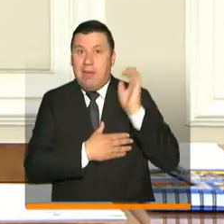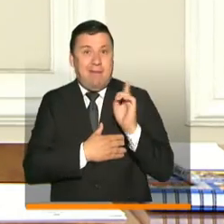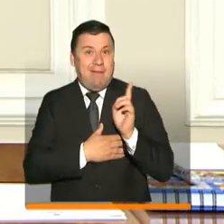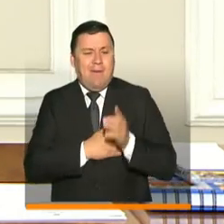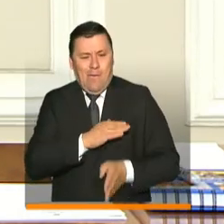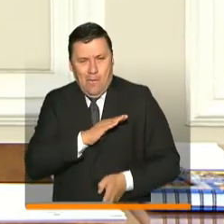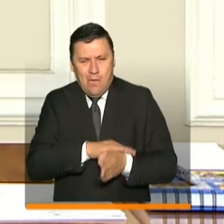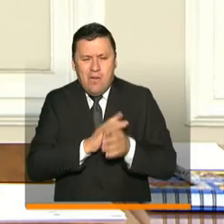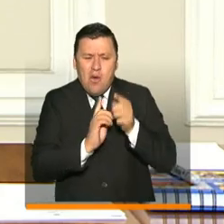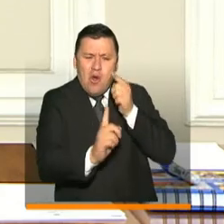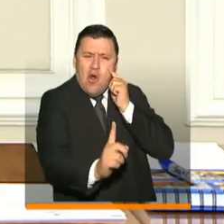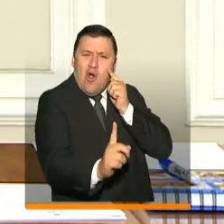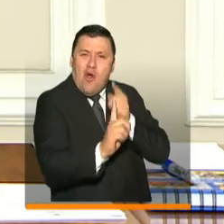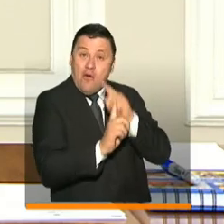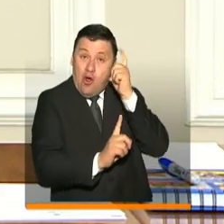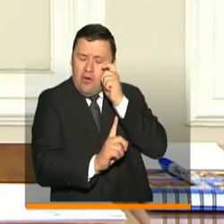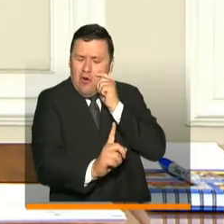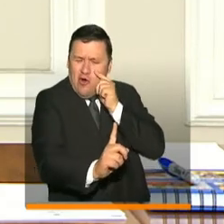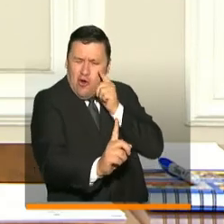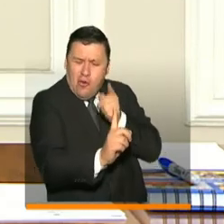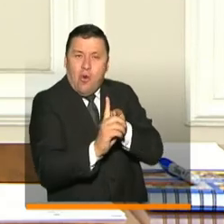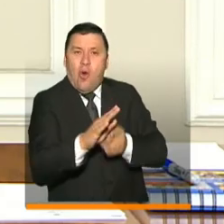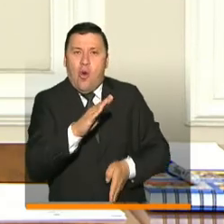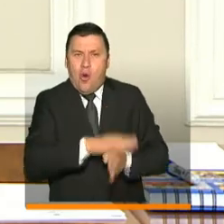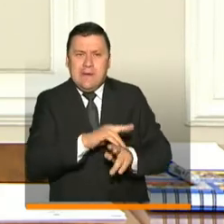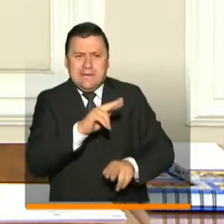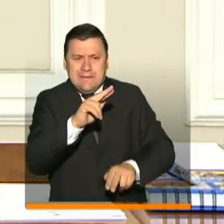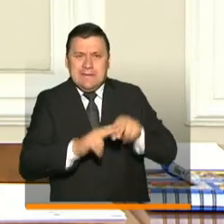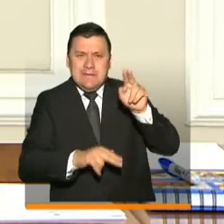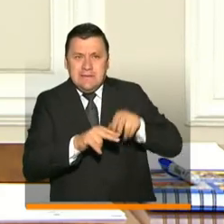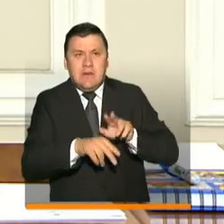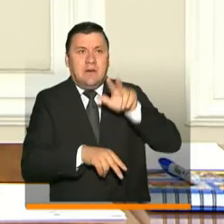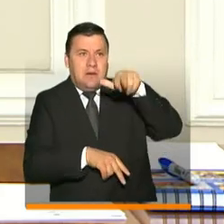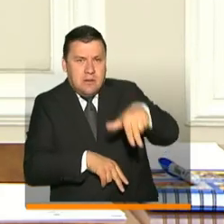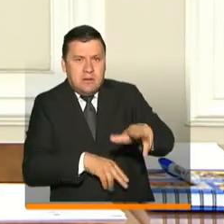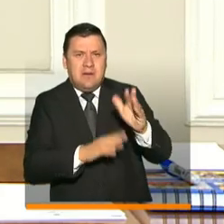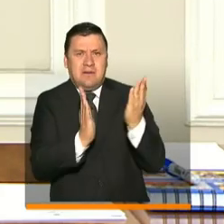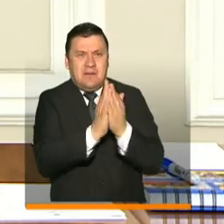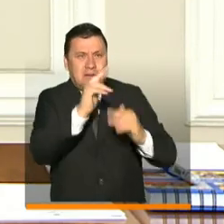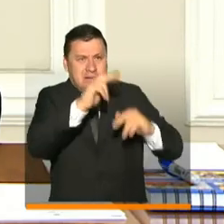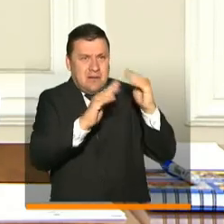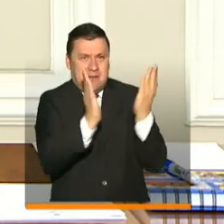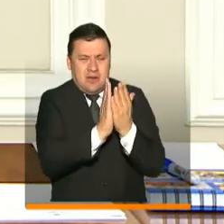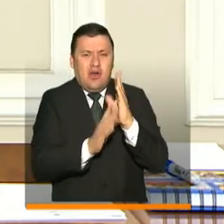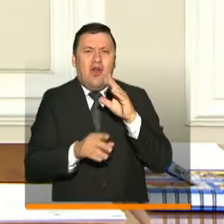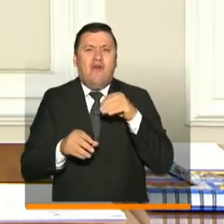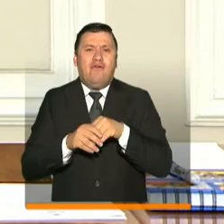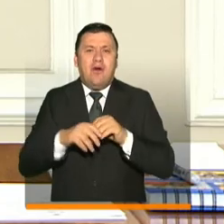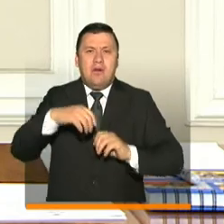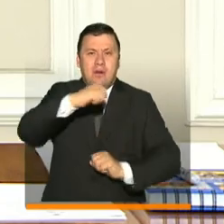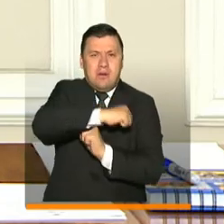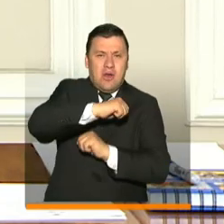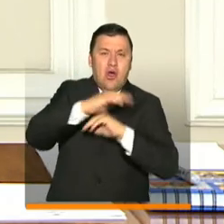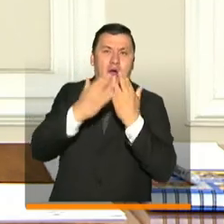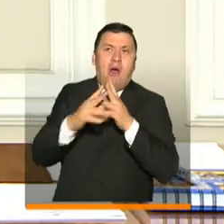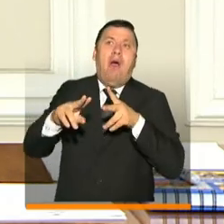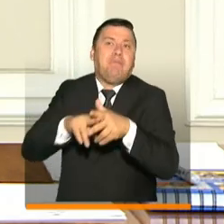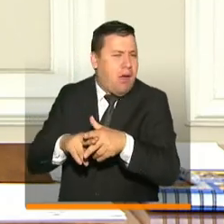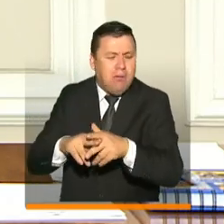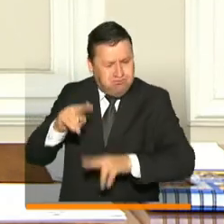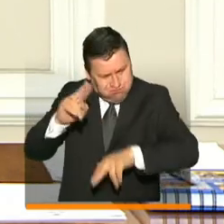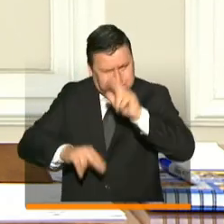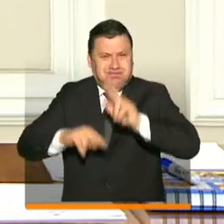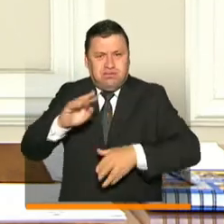y nuestro objetivo de gobierno de seguir construyendo infraestructura educativa a través del Fondo de Infraestructura Educativa que está